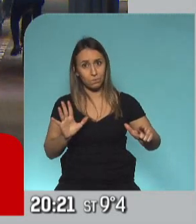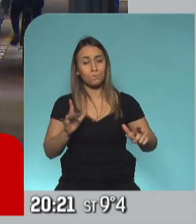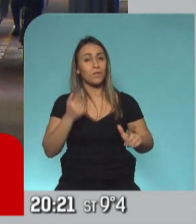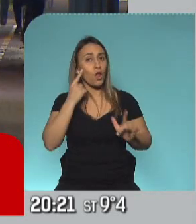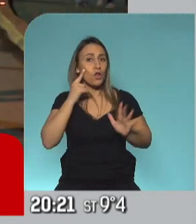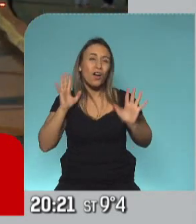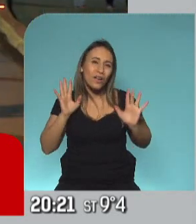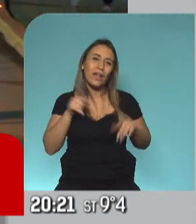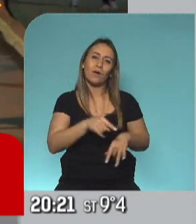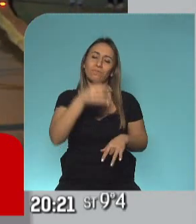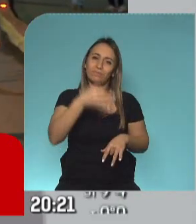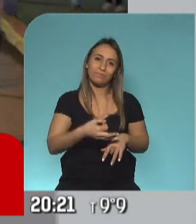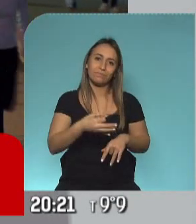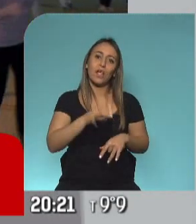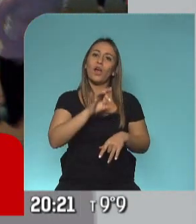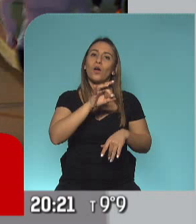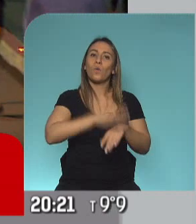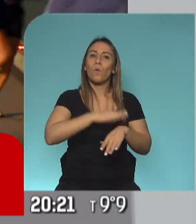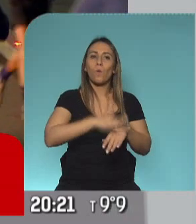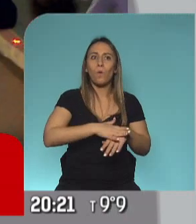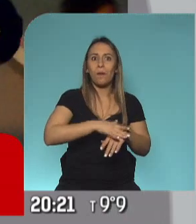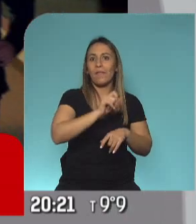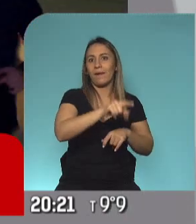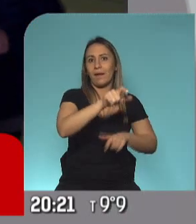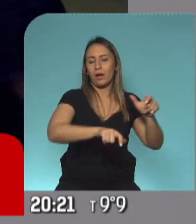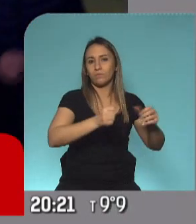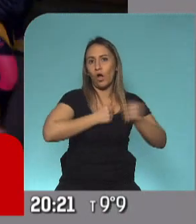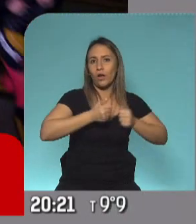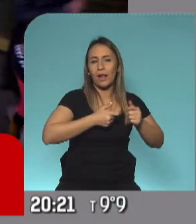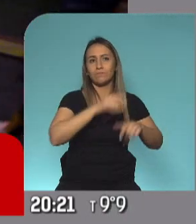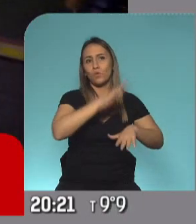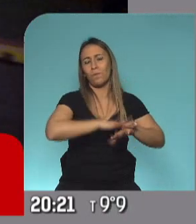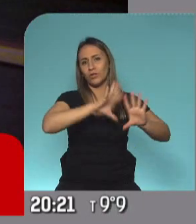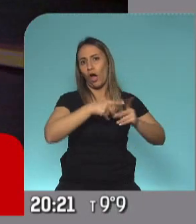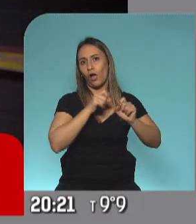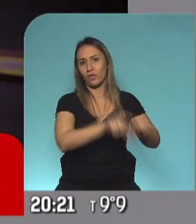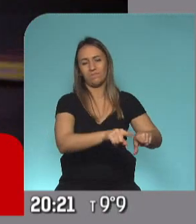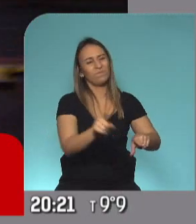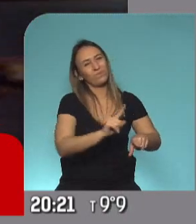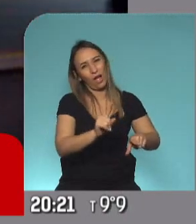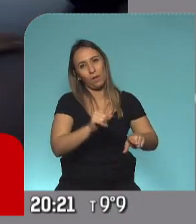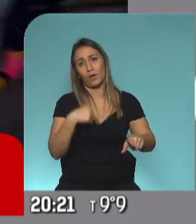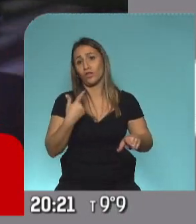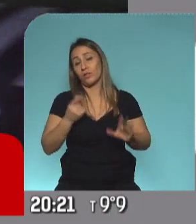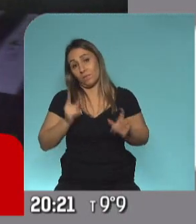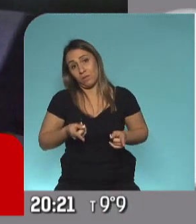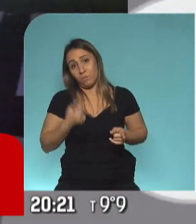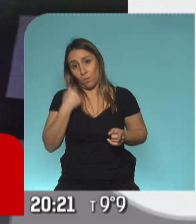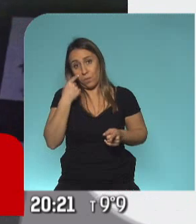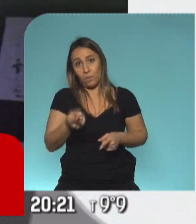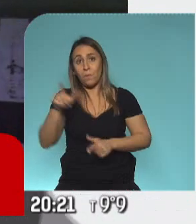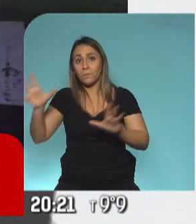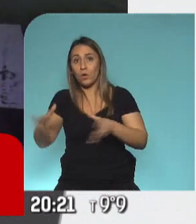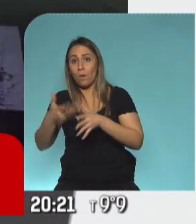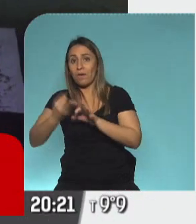bien decís, solamente los corredores, probablemente, y nosotros en el análisis general también. Pero también escuchamos a los